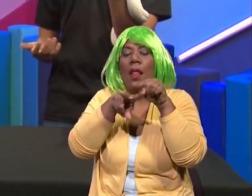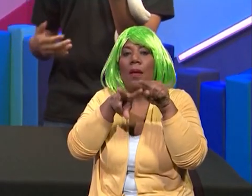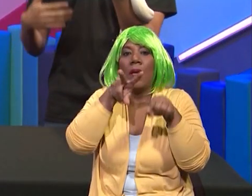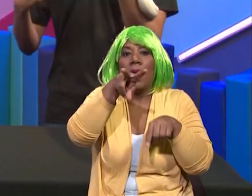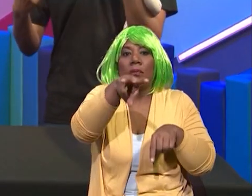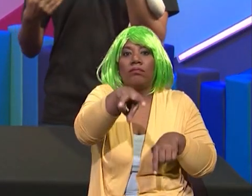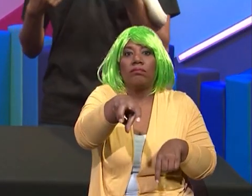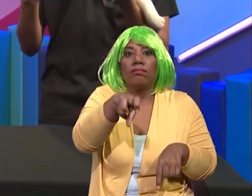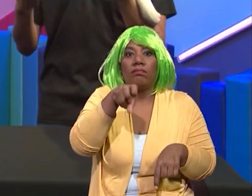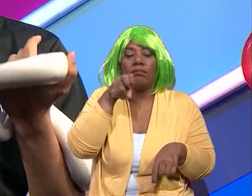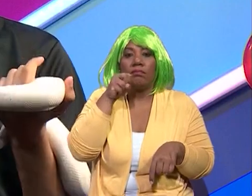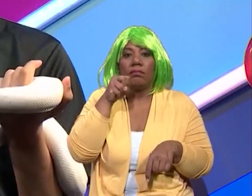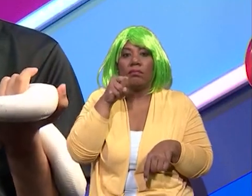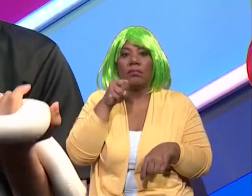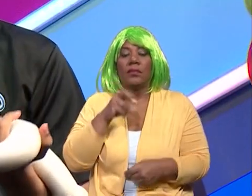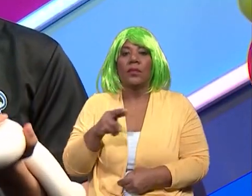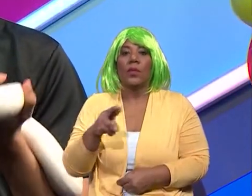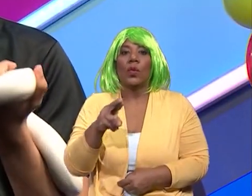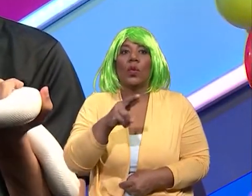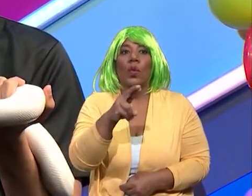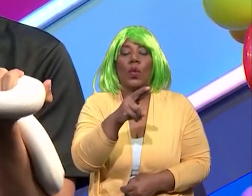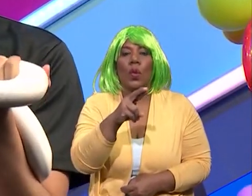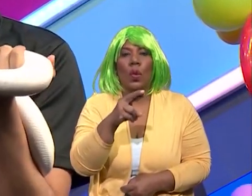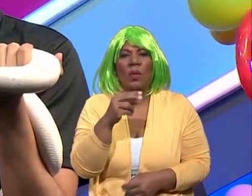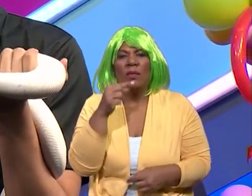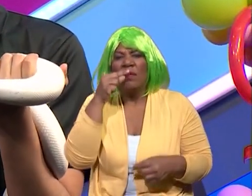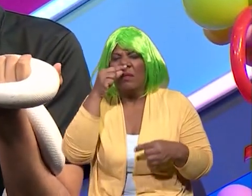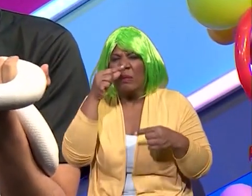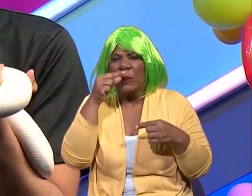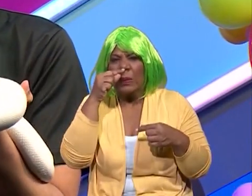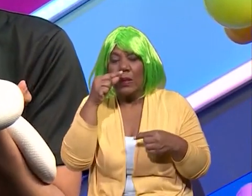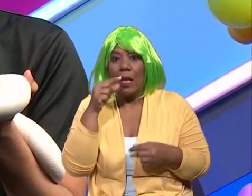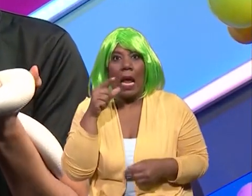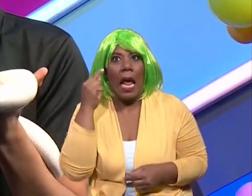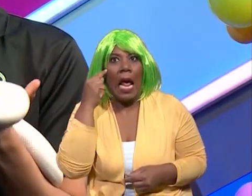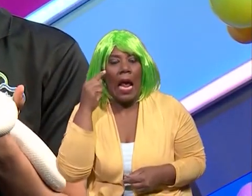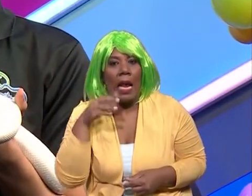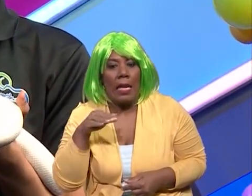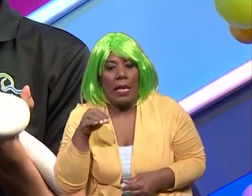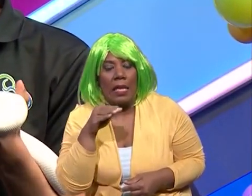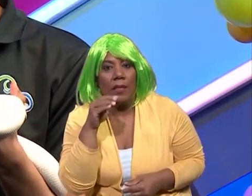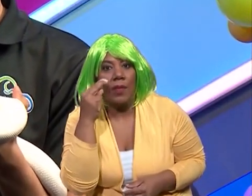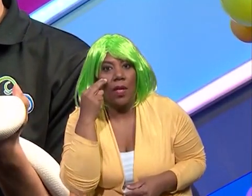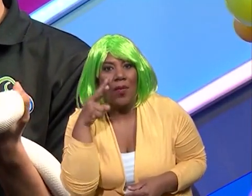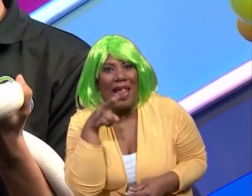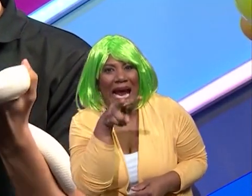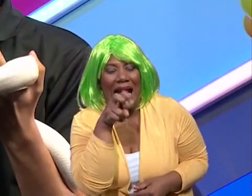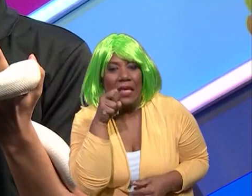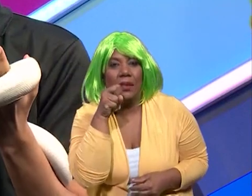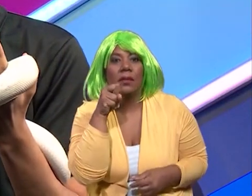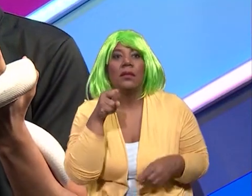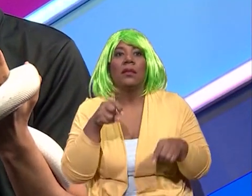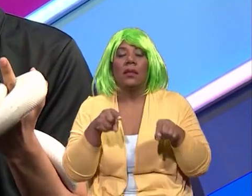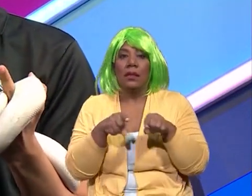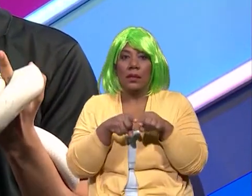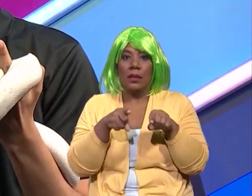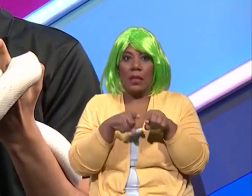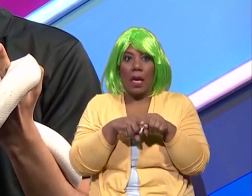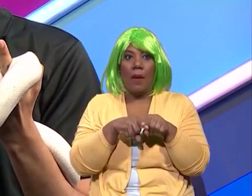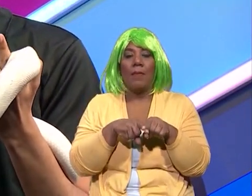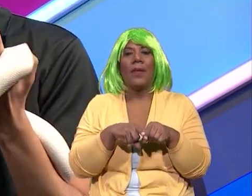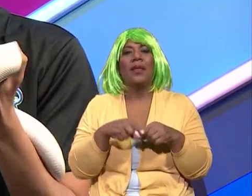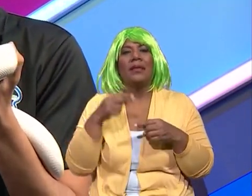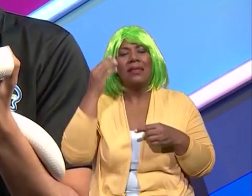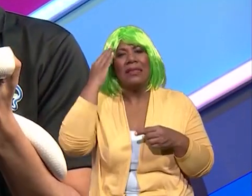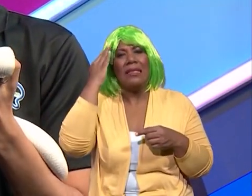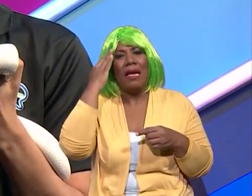presas. Los ratones tienen, o los roedores, tienen un olor peculiar y ellas saben detectarlos. También la usan para detectar fuentes de agua. De la humedad